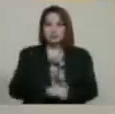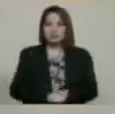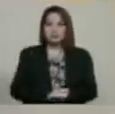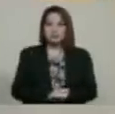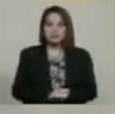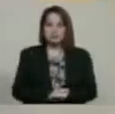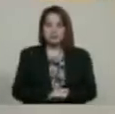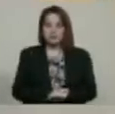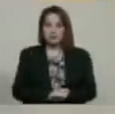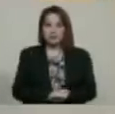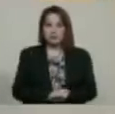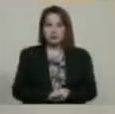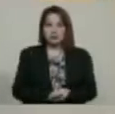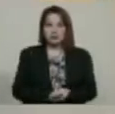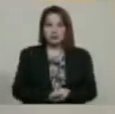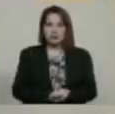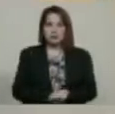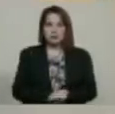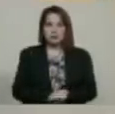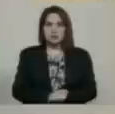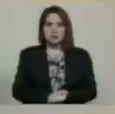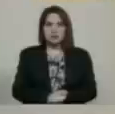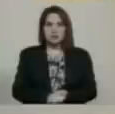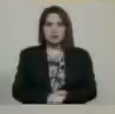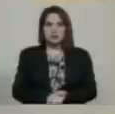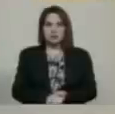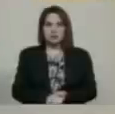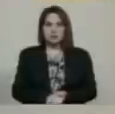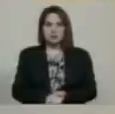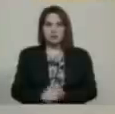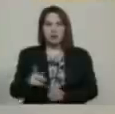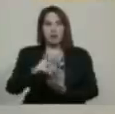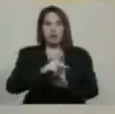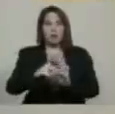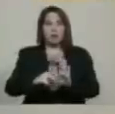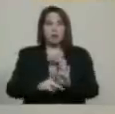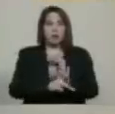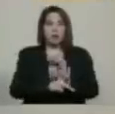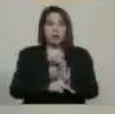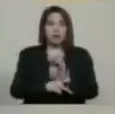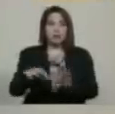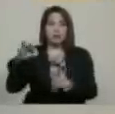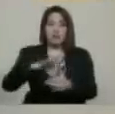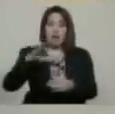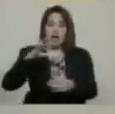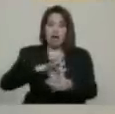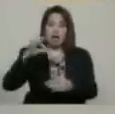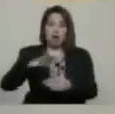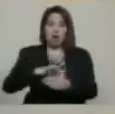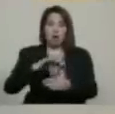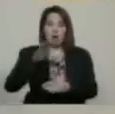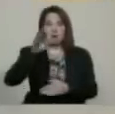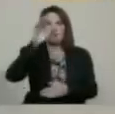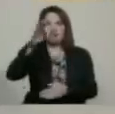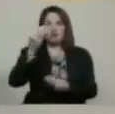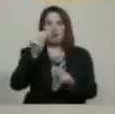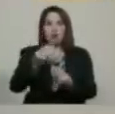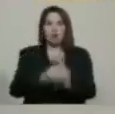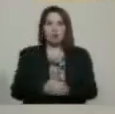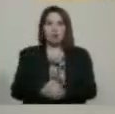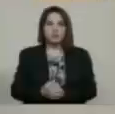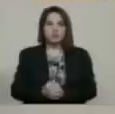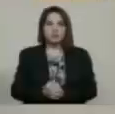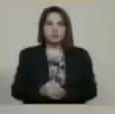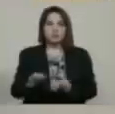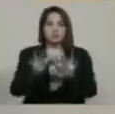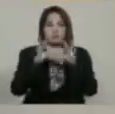futuro. Vamos echando las bases de un plan de ahorro que le garantice al trabajador su futuro. A la familia de los